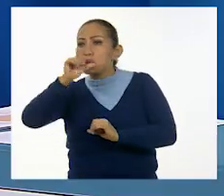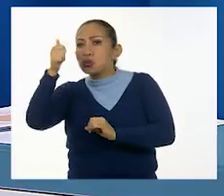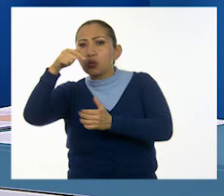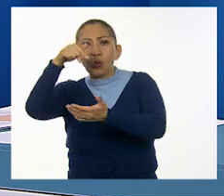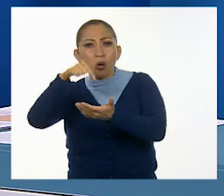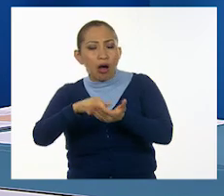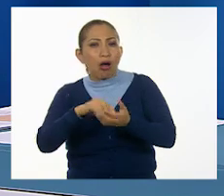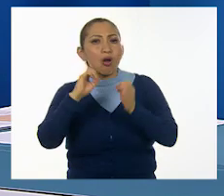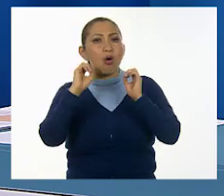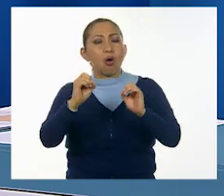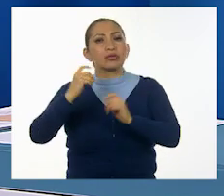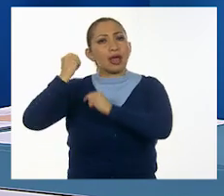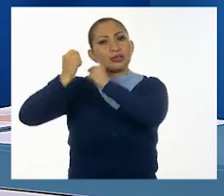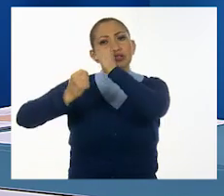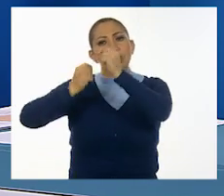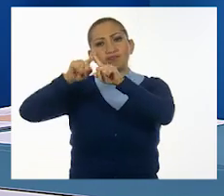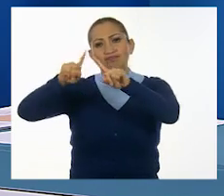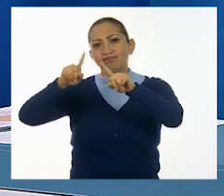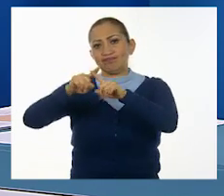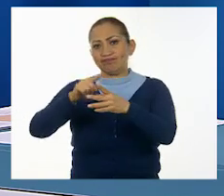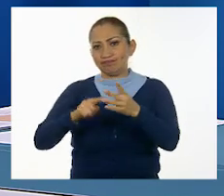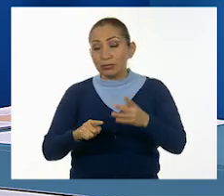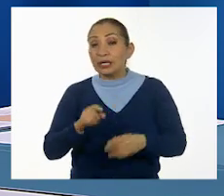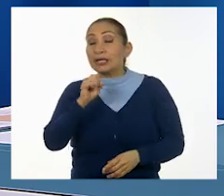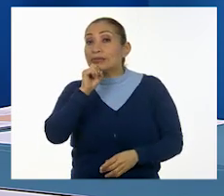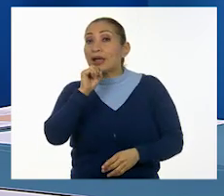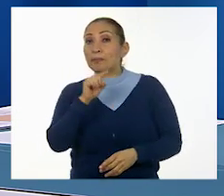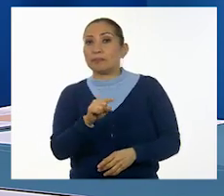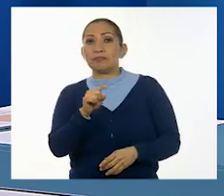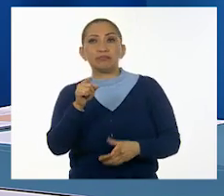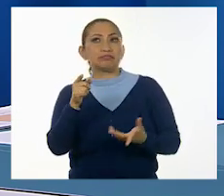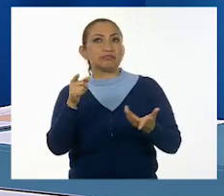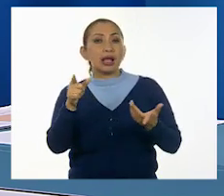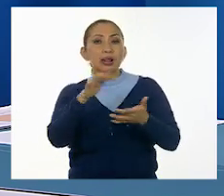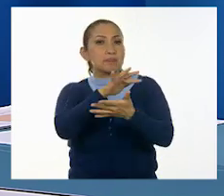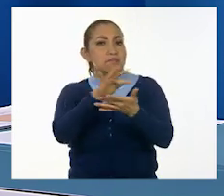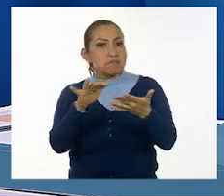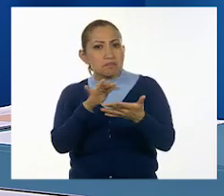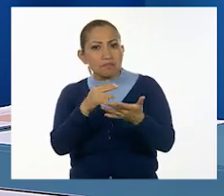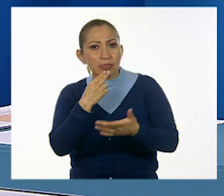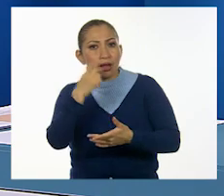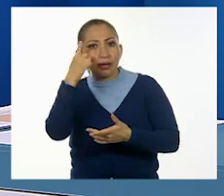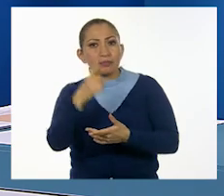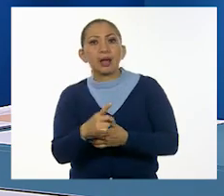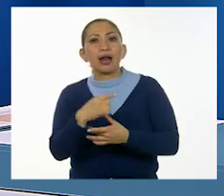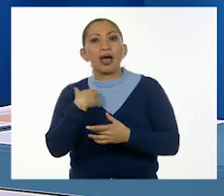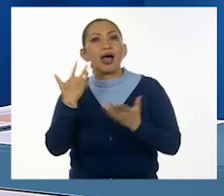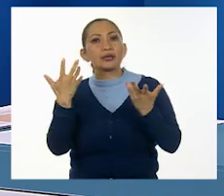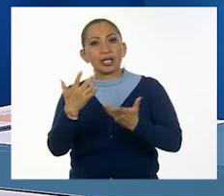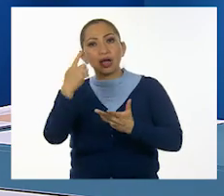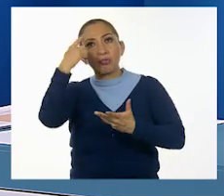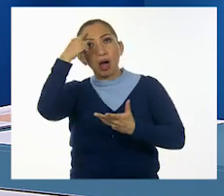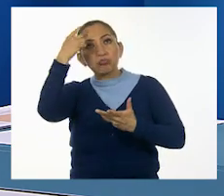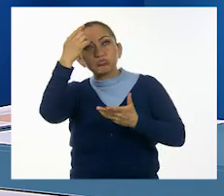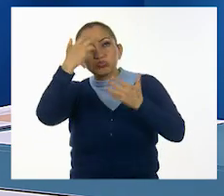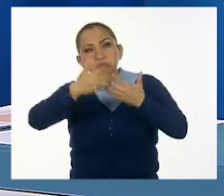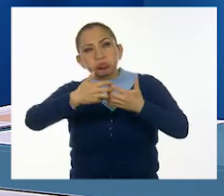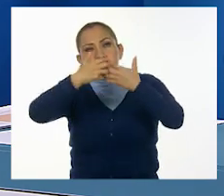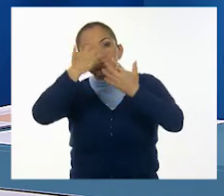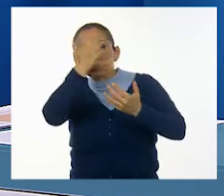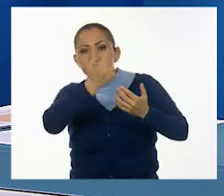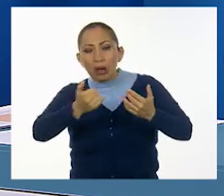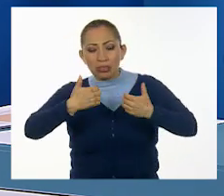costumbres, otras tradiciones, ¿no? Y además, pues también la lectura pues nos sirve para desarrollar nuestras competencias